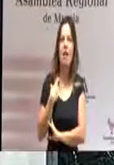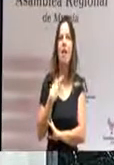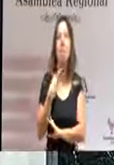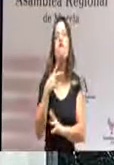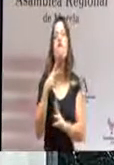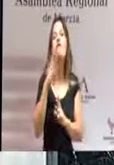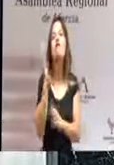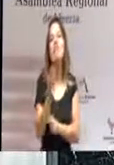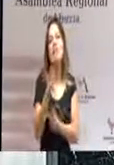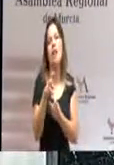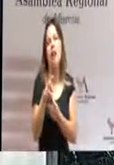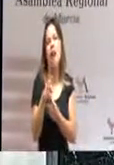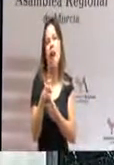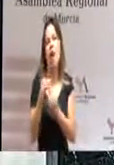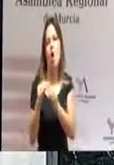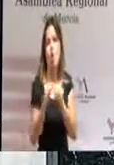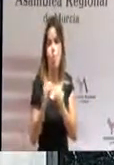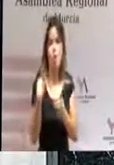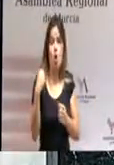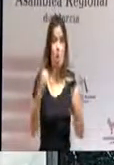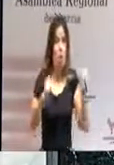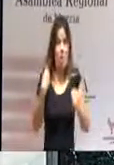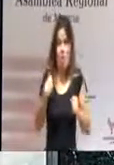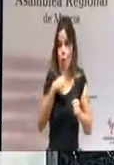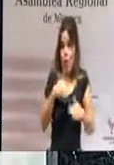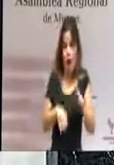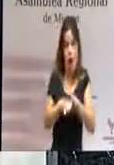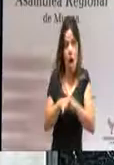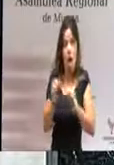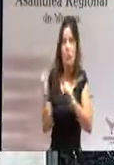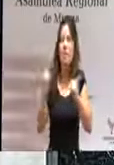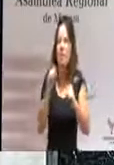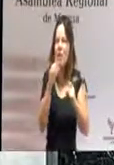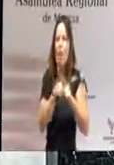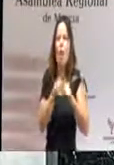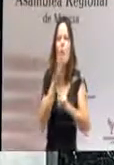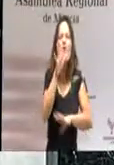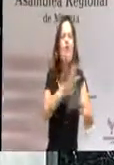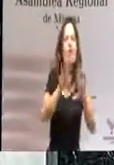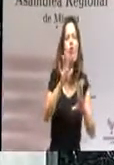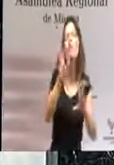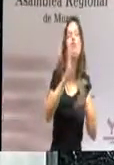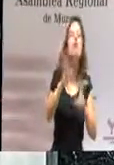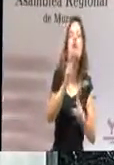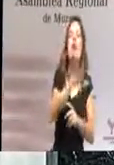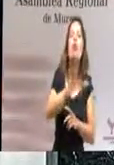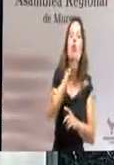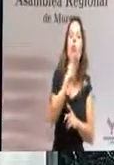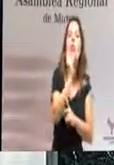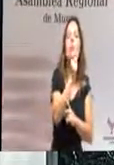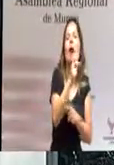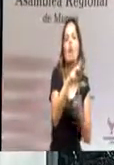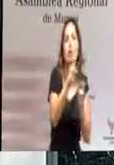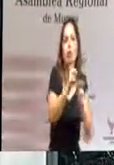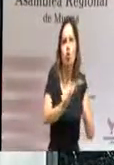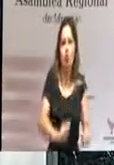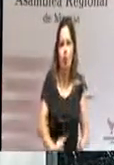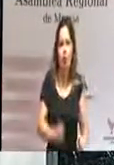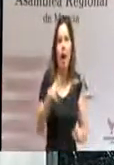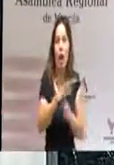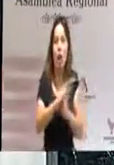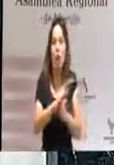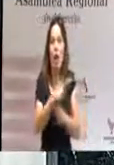común. Competir, como estamos haciendo, por la creación de paraísos fiscales en cada comunidad autónoma está destruyendo